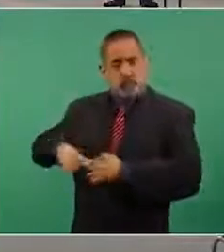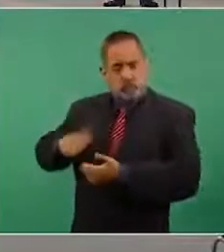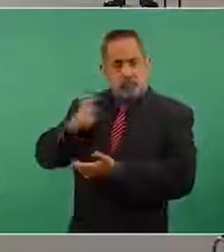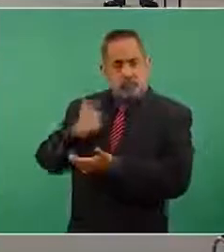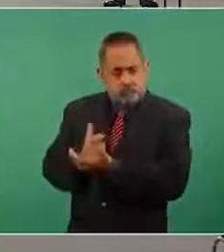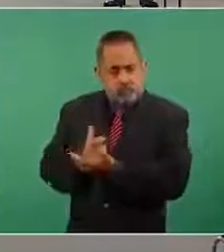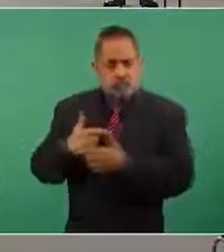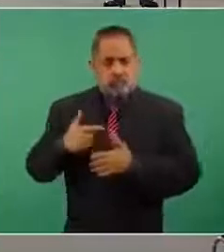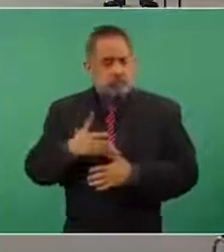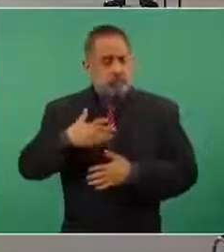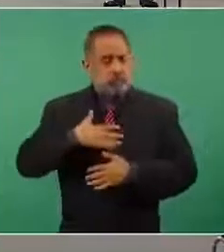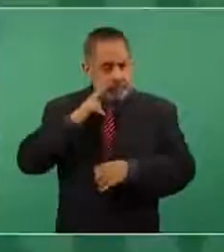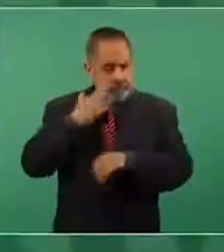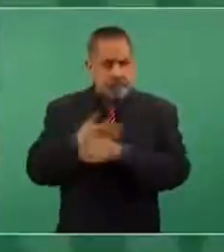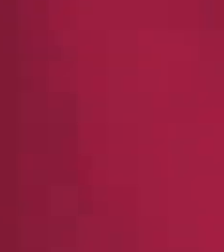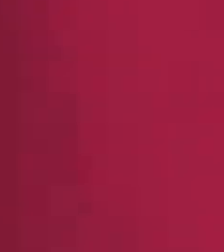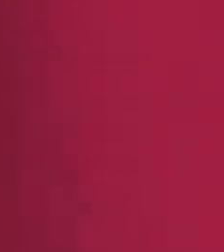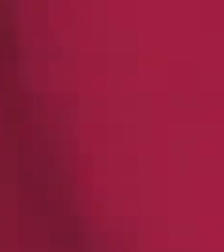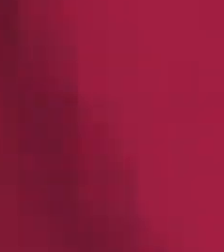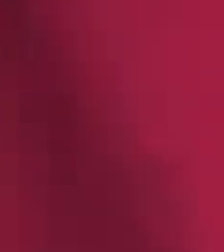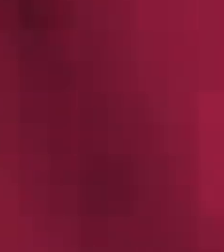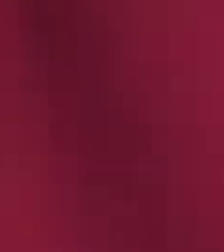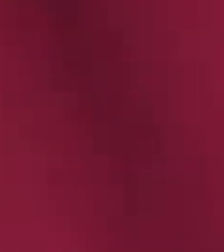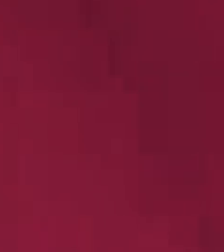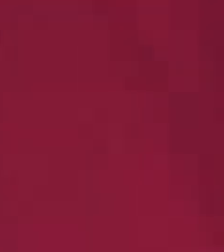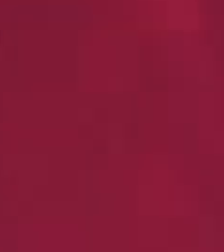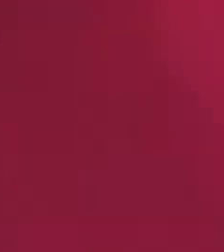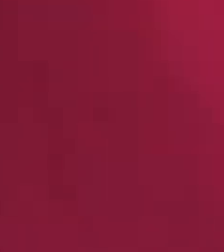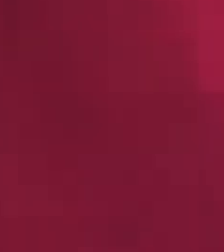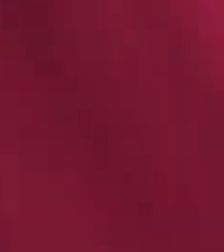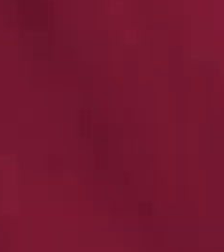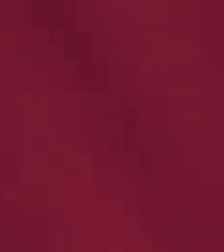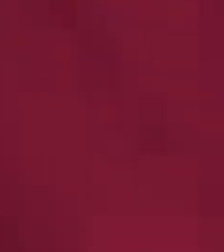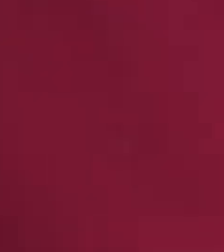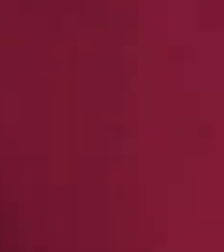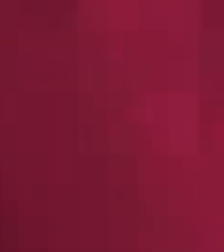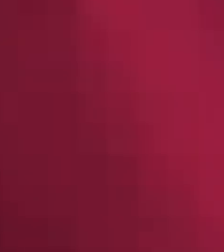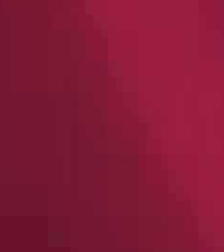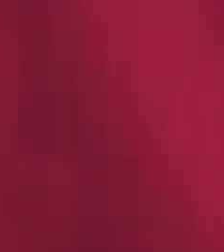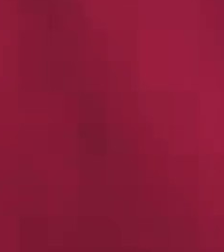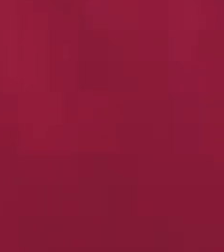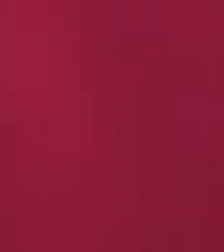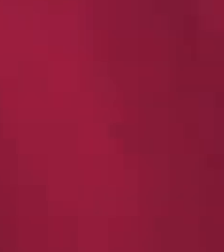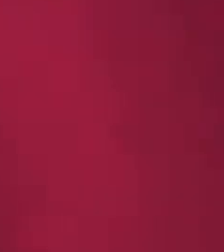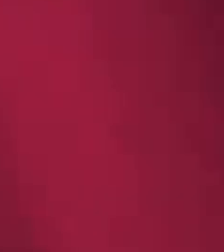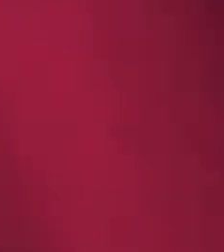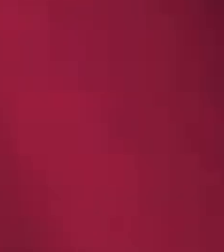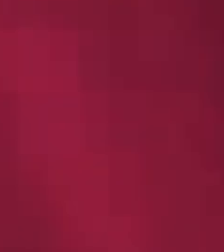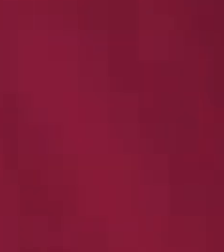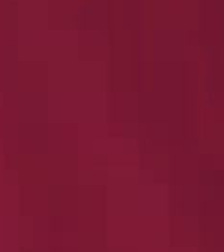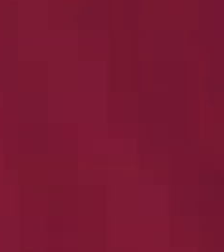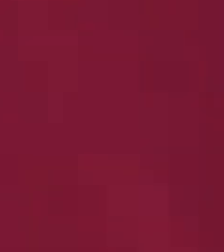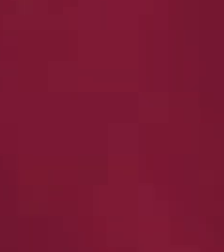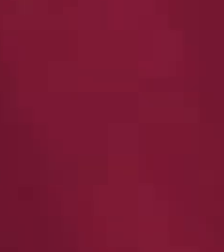no esté asumiendo la comisión federal de leche gobierno de mexico